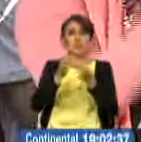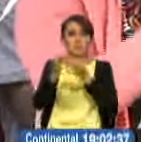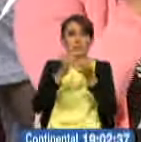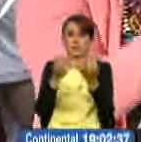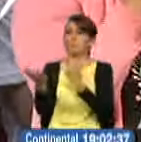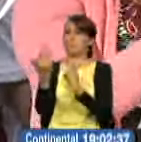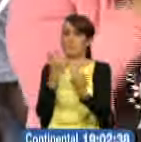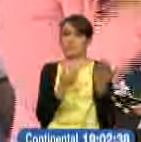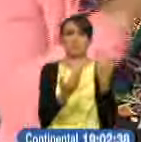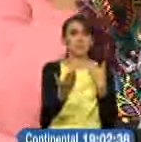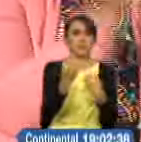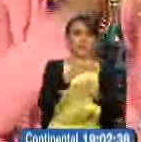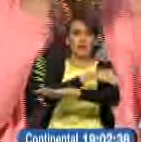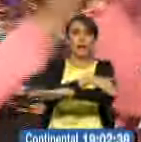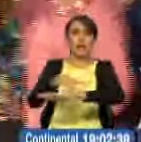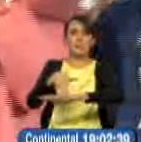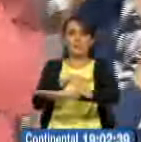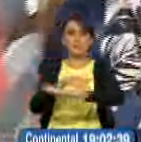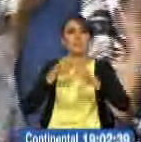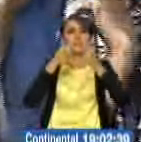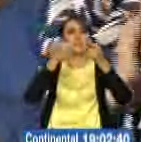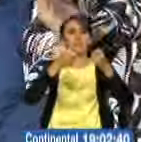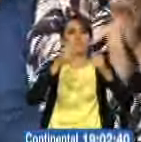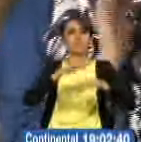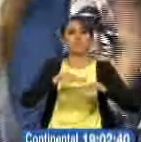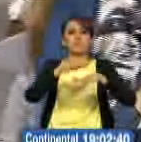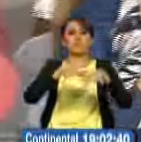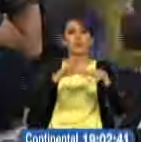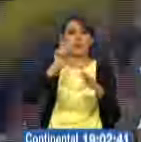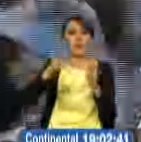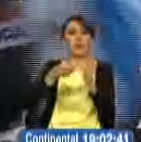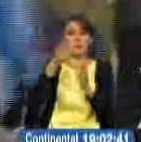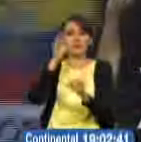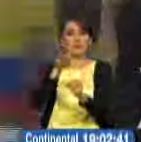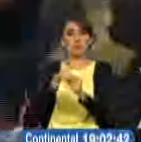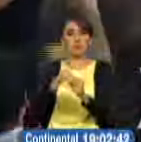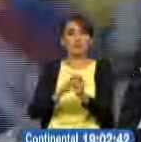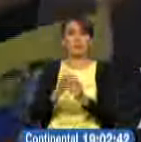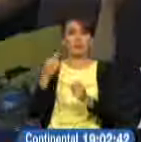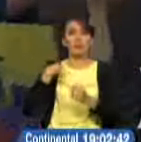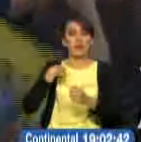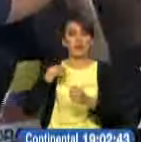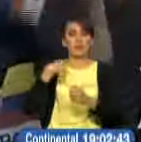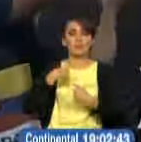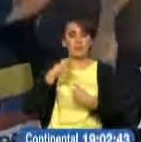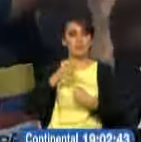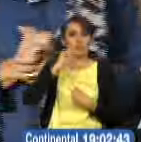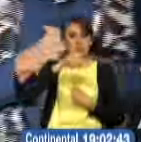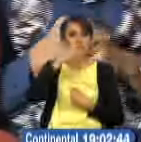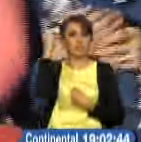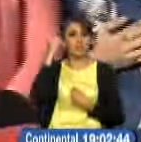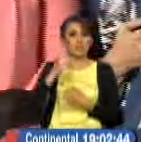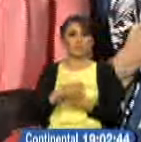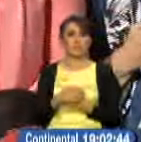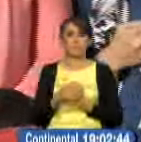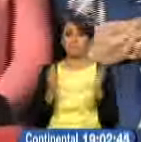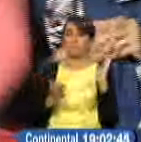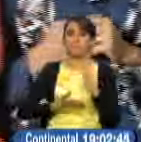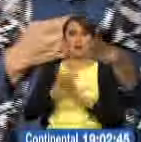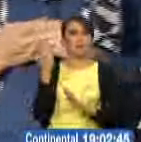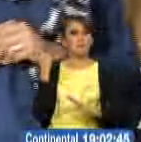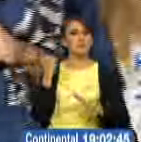adverso, desconociendo que en un proceso democrático y en una segunda vuelta puede ser él el vencedor o Lenín Moreno. Vamos